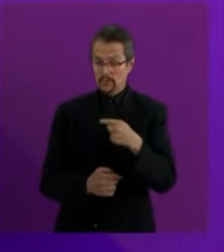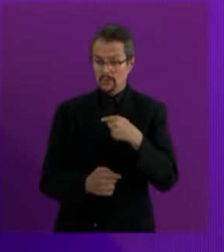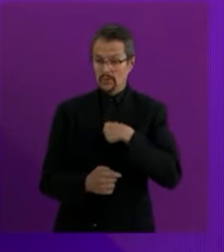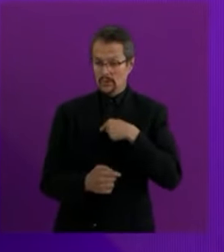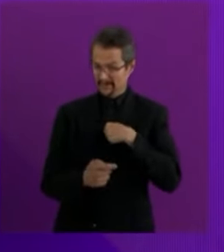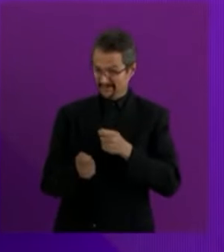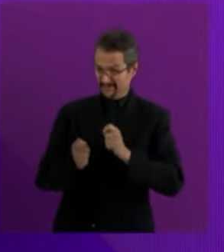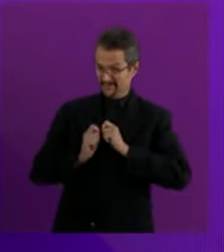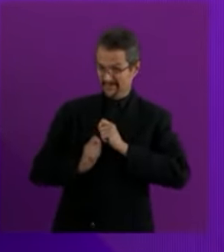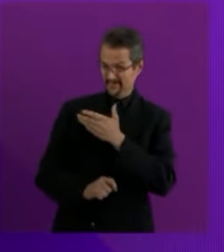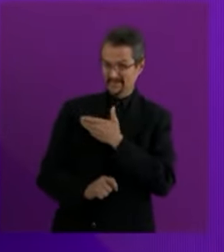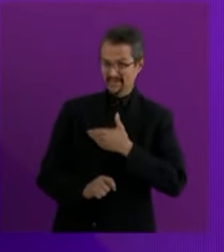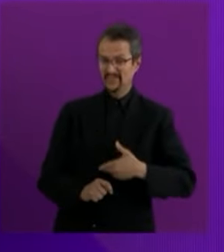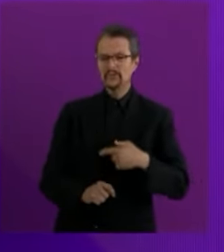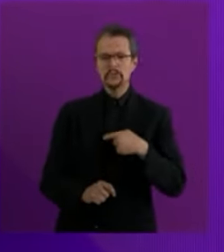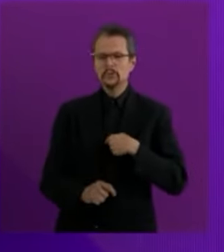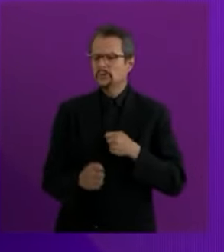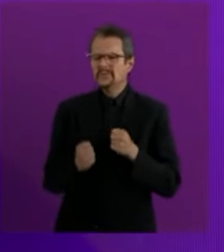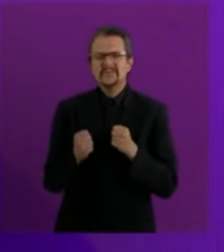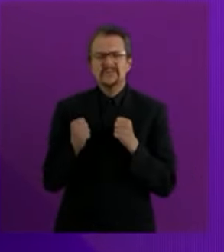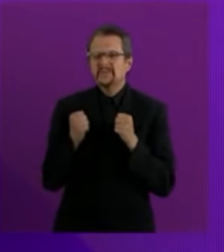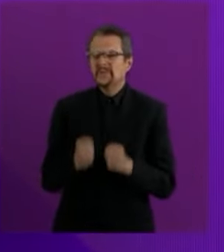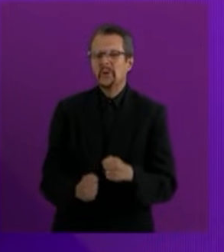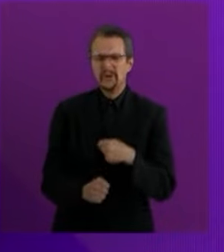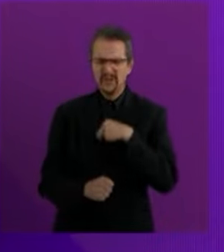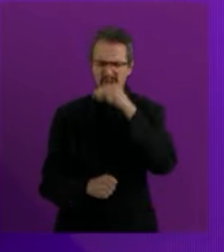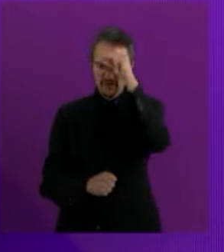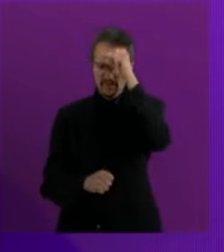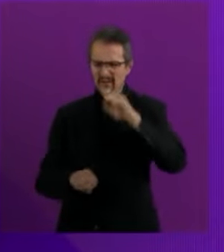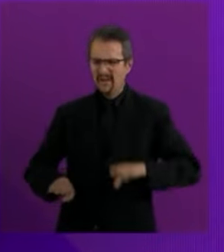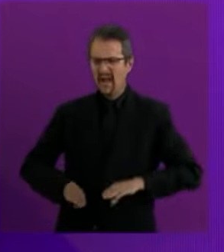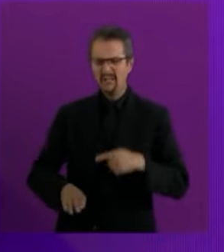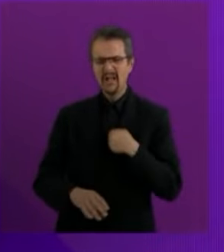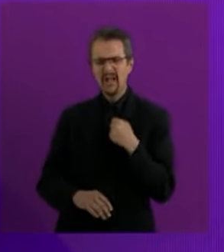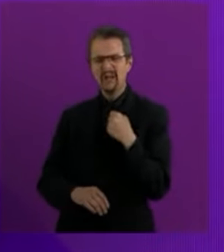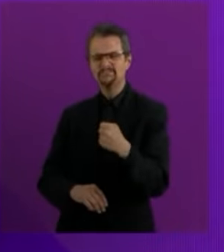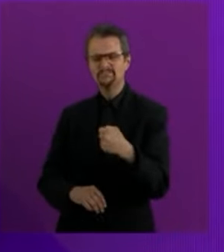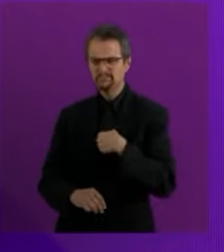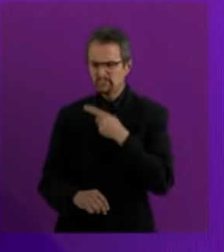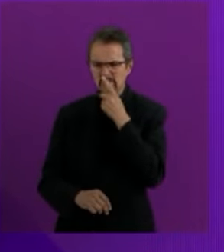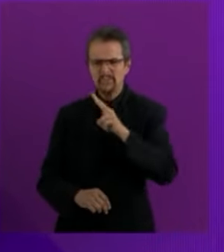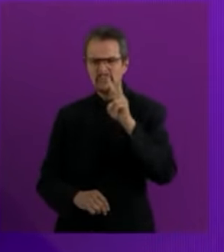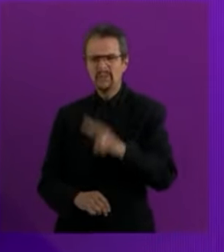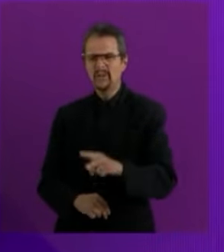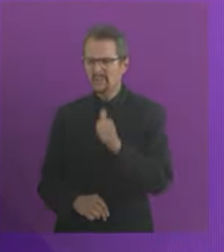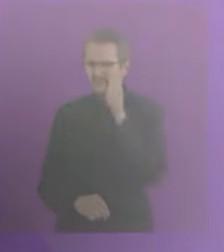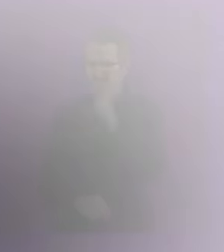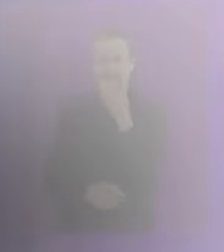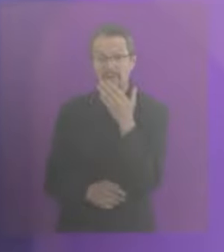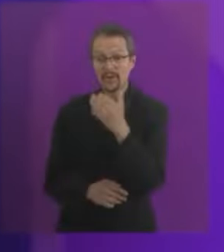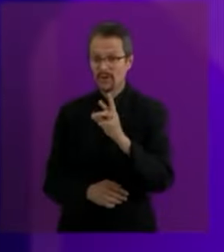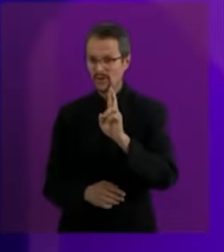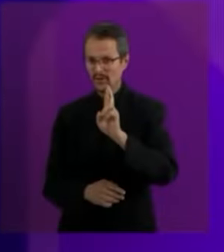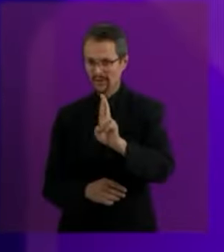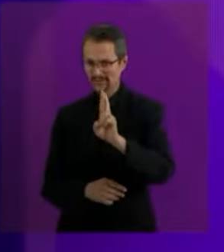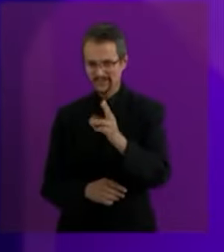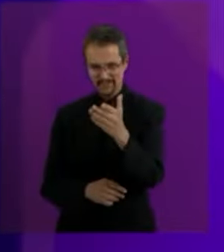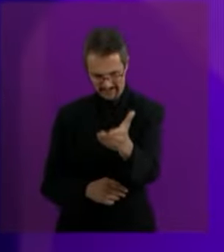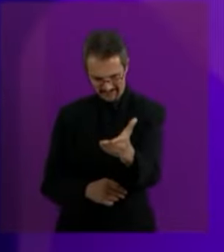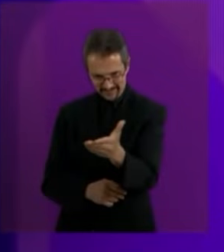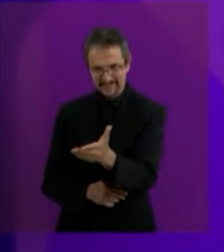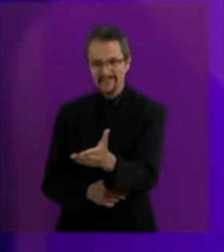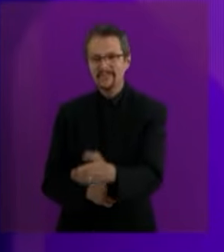al revés la bandera de México y dijo que la defenderá de los corruptos y de los delincuentes. Este 2 de